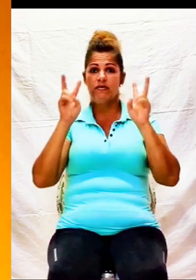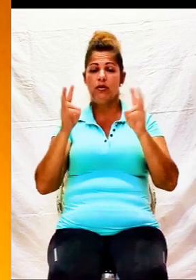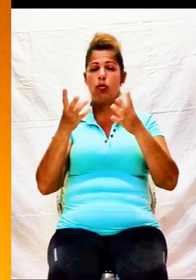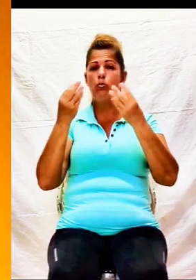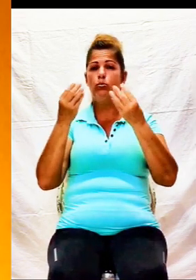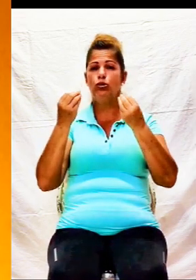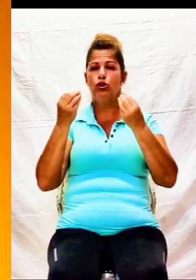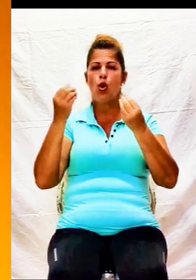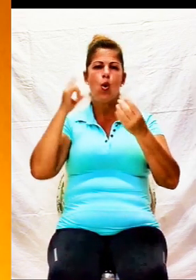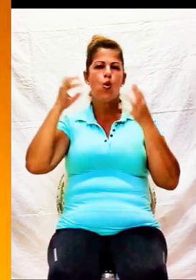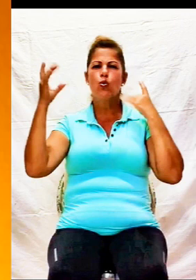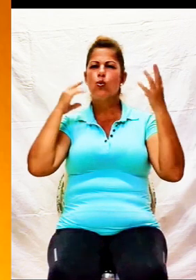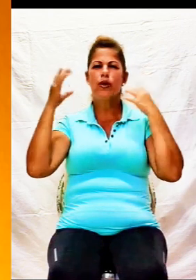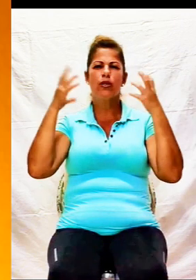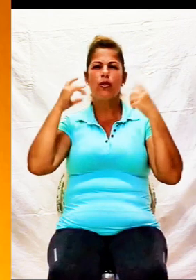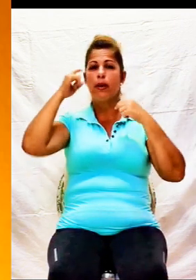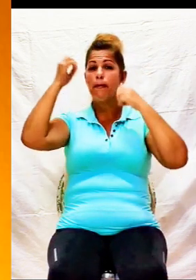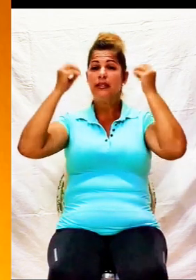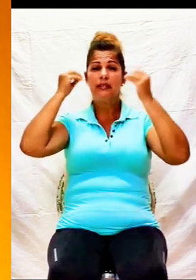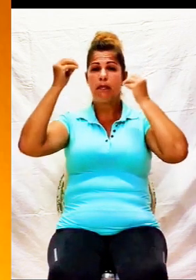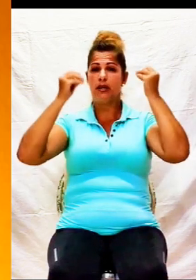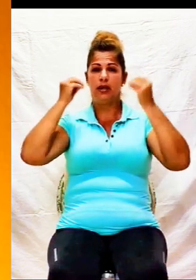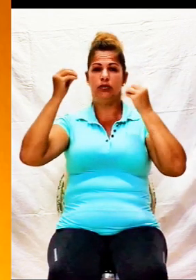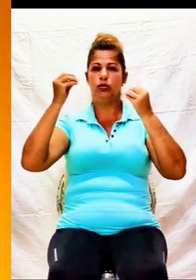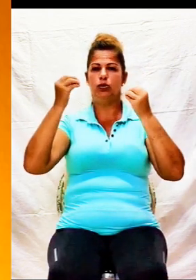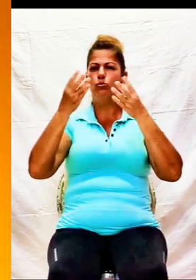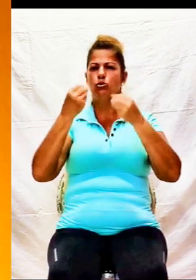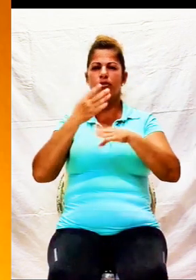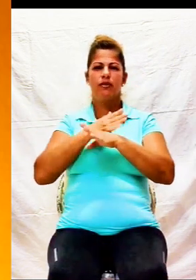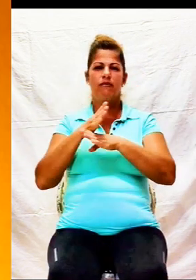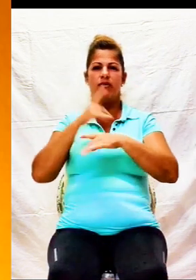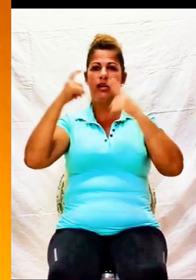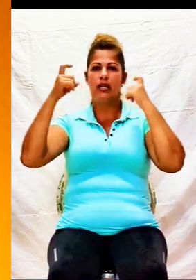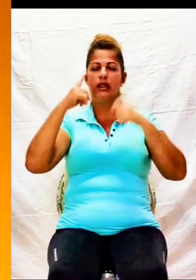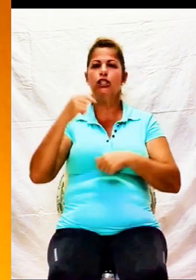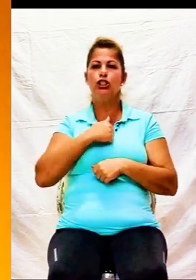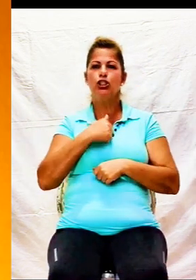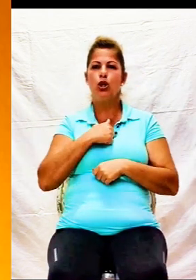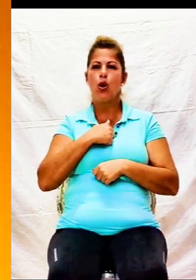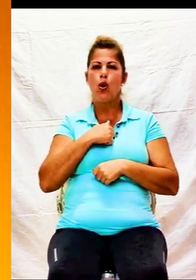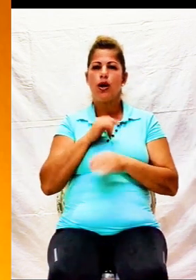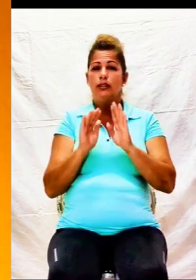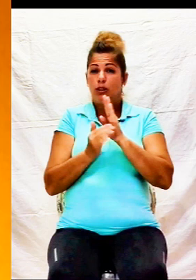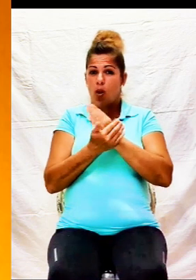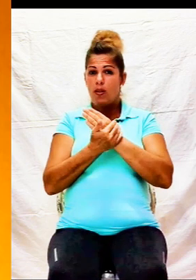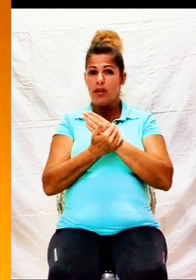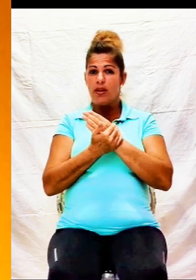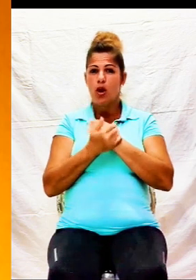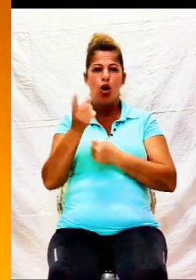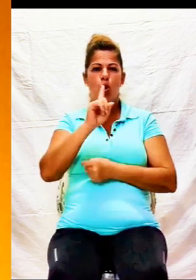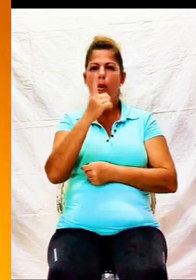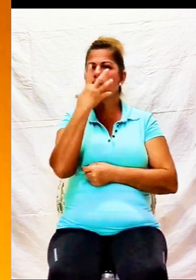Acostumbrado a vivir con el ruido de fondo de los pensamientos compulsivos, huyo de las situaciones de